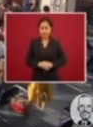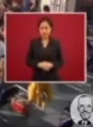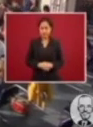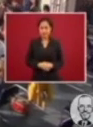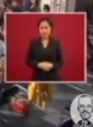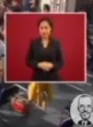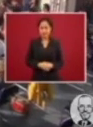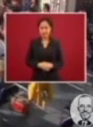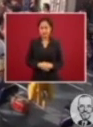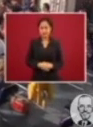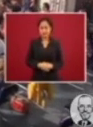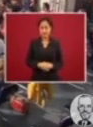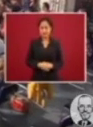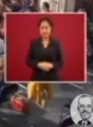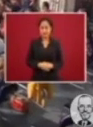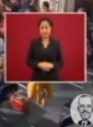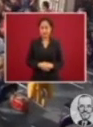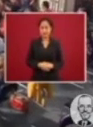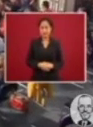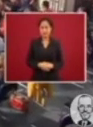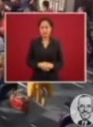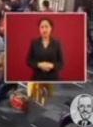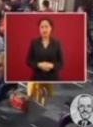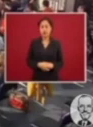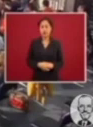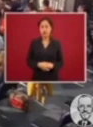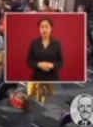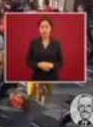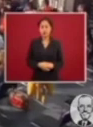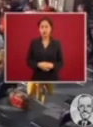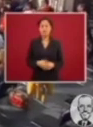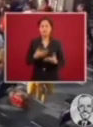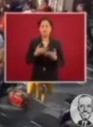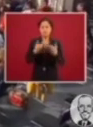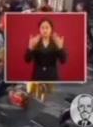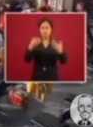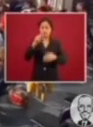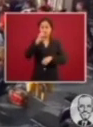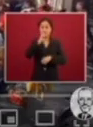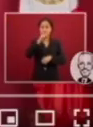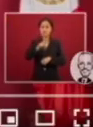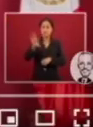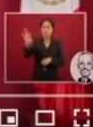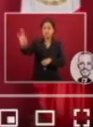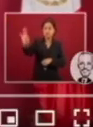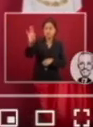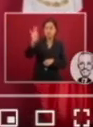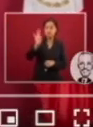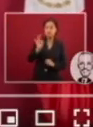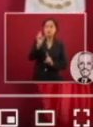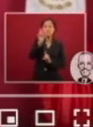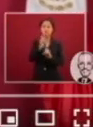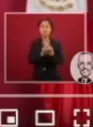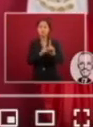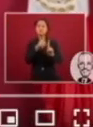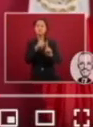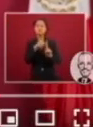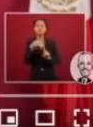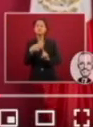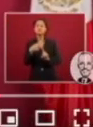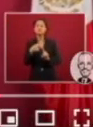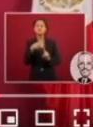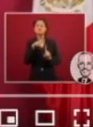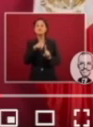este un comediante también es